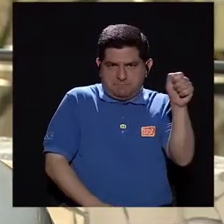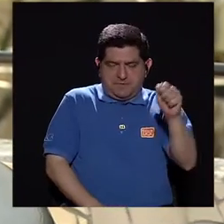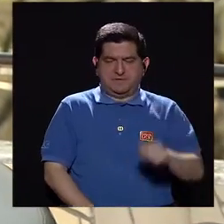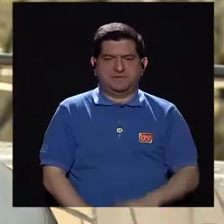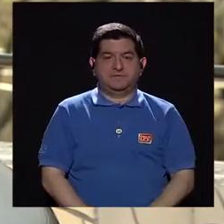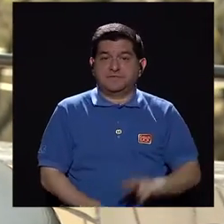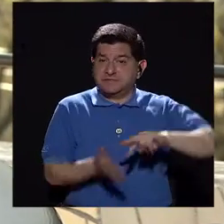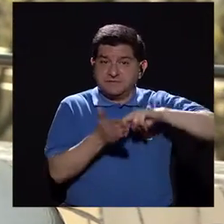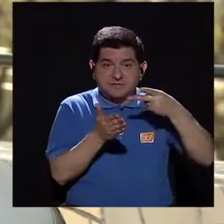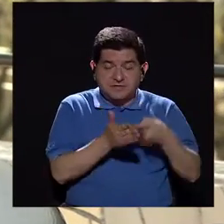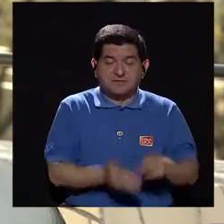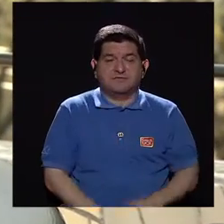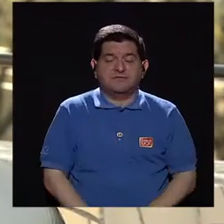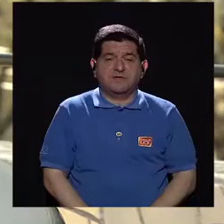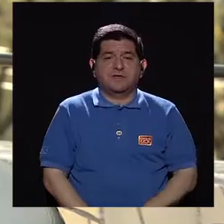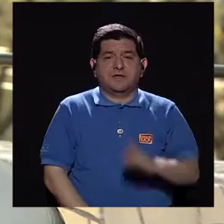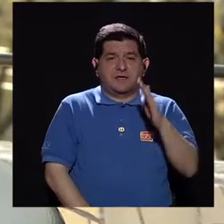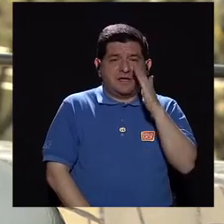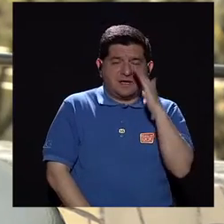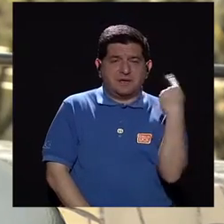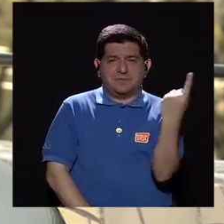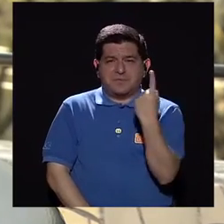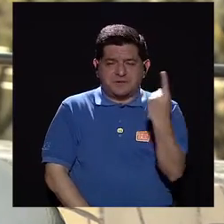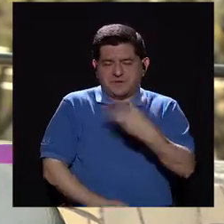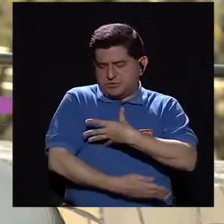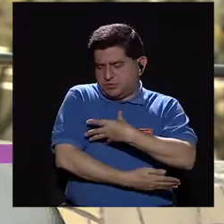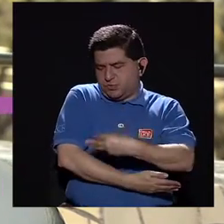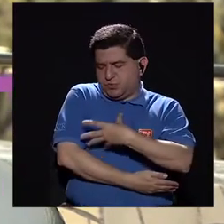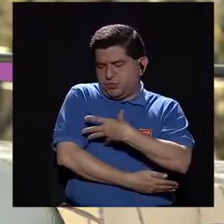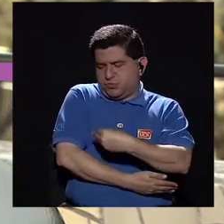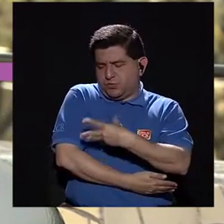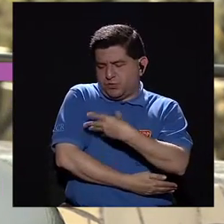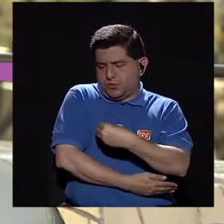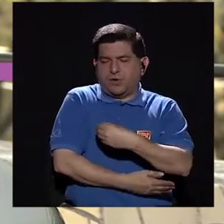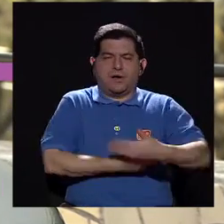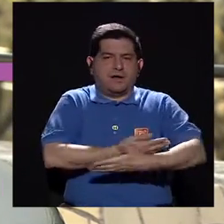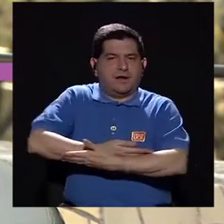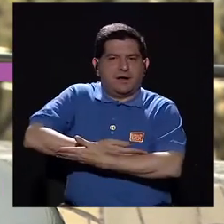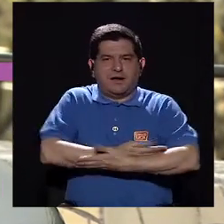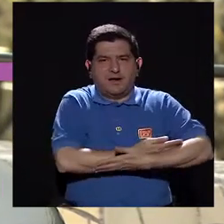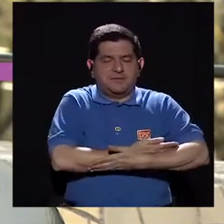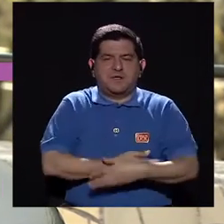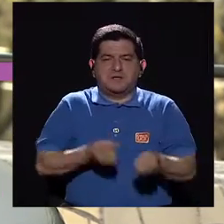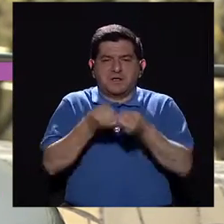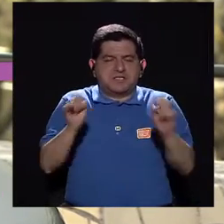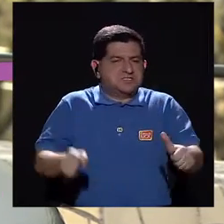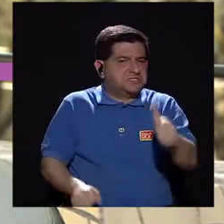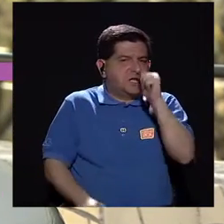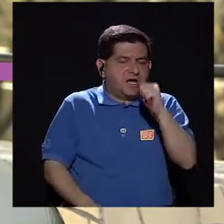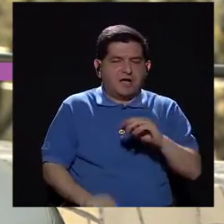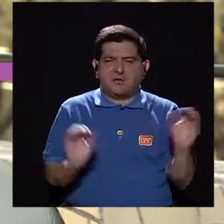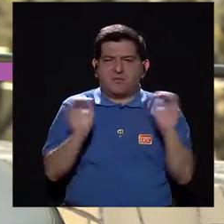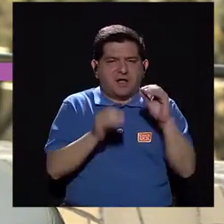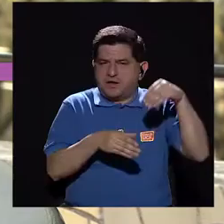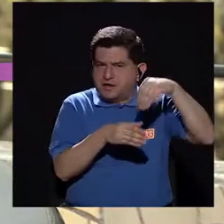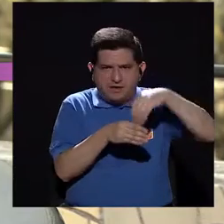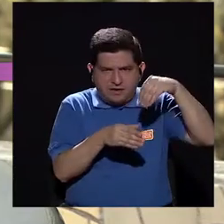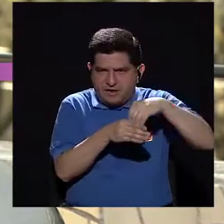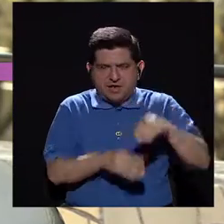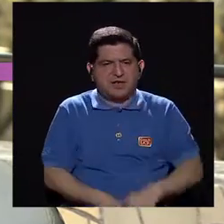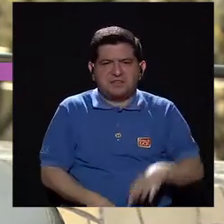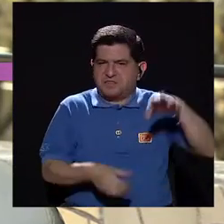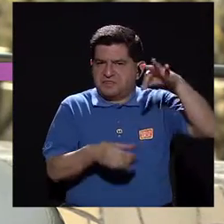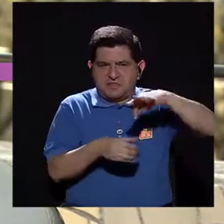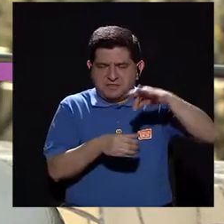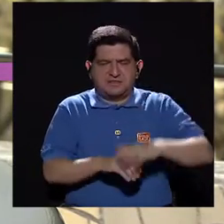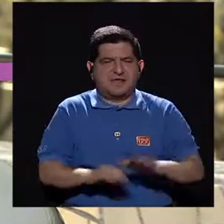quiere decir eso? Que mamá solo le debe dar leche materna a su bebé, sin agua, sin líquidos, sin